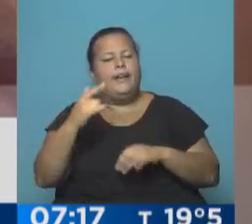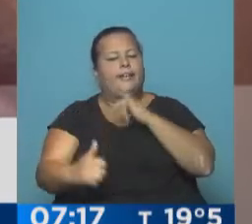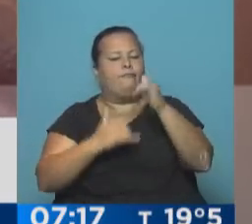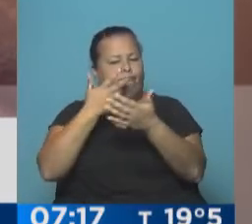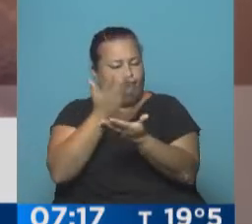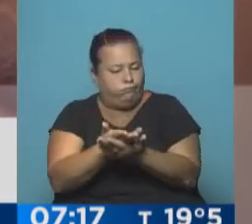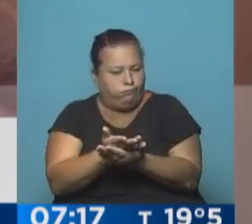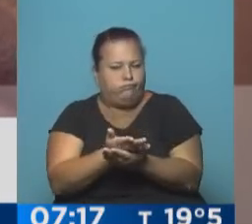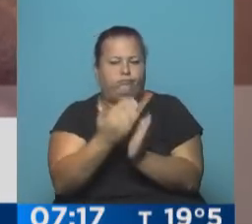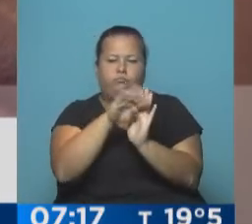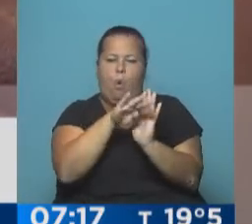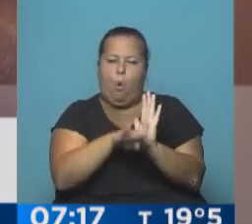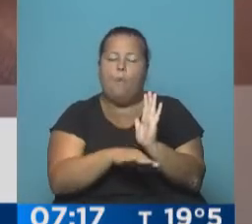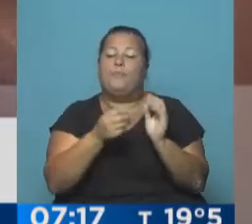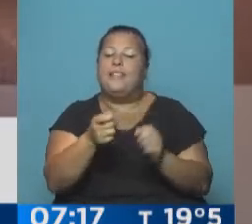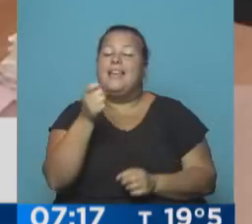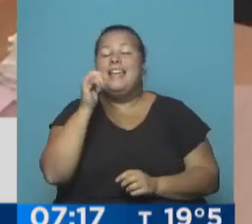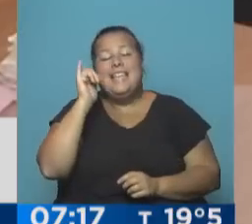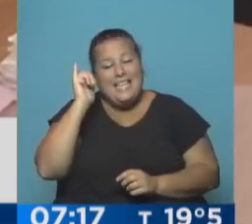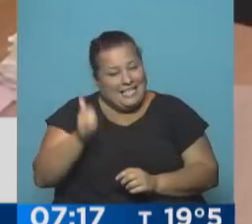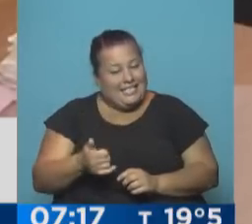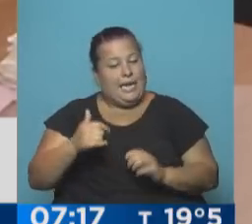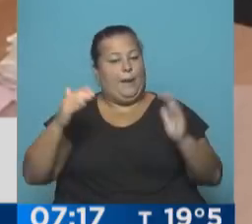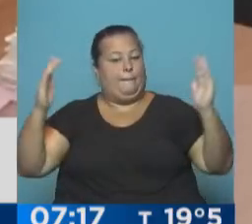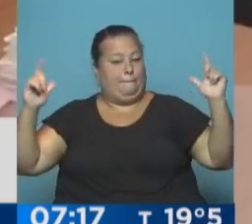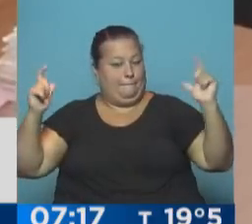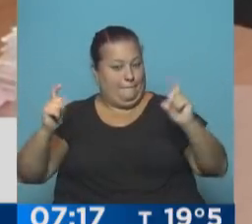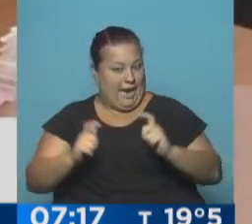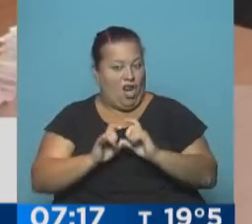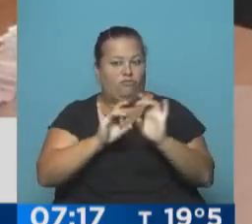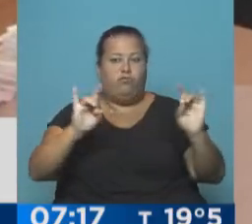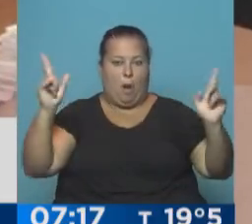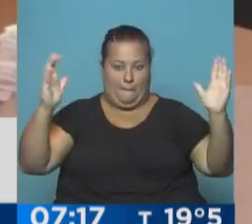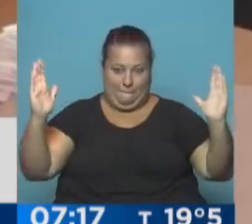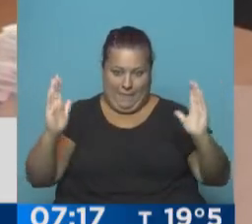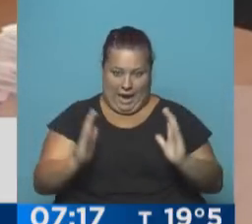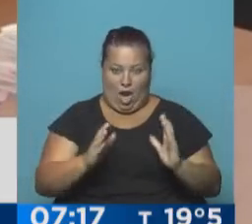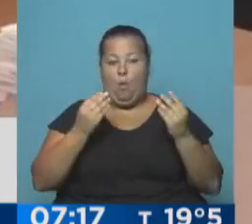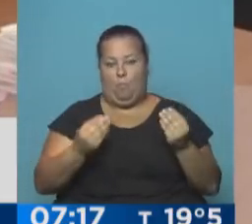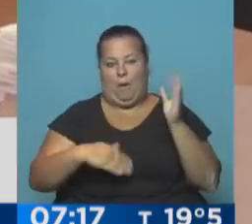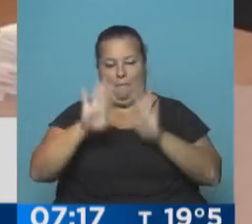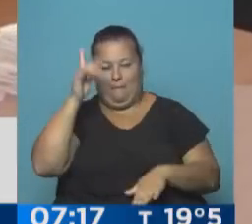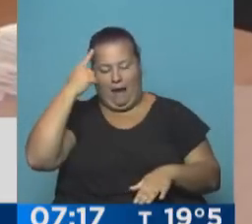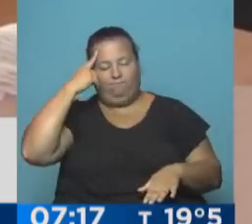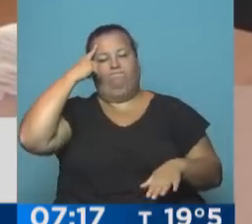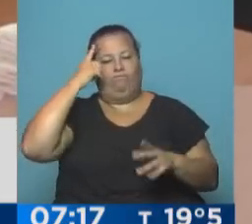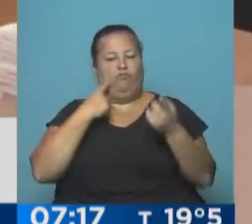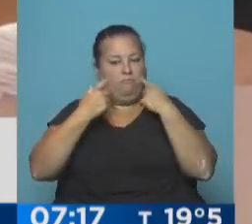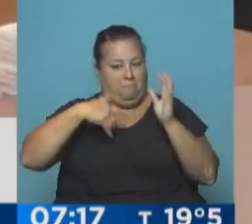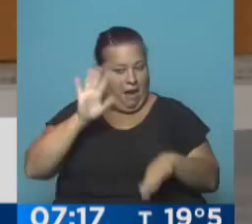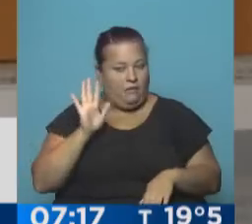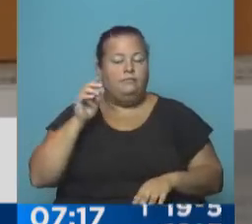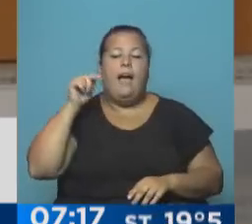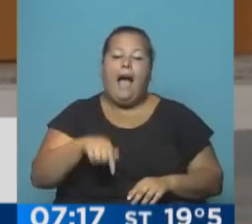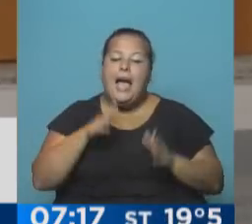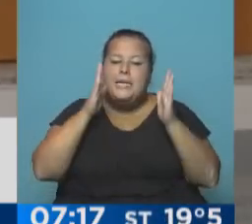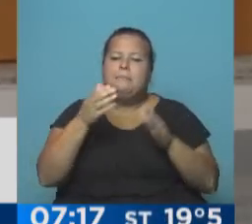informe que dice si bien baja la cantidad de nuevas infecciones porque hay mayor conciencia y mayor control ahora